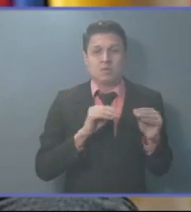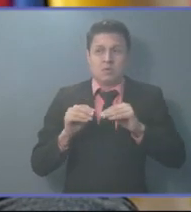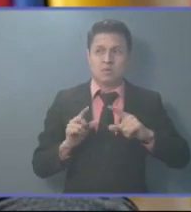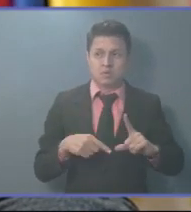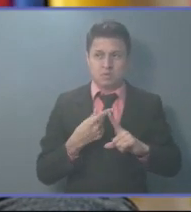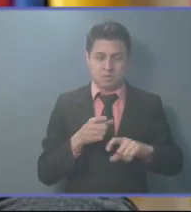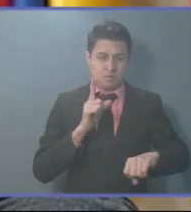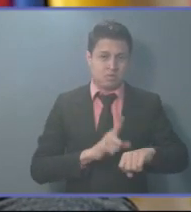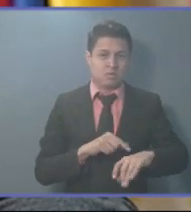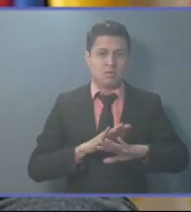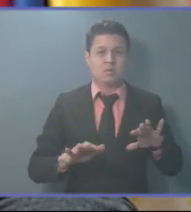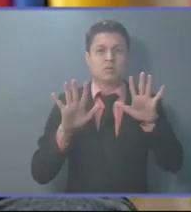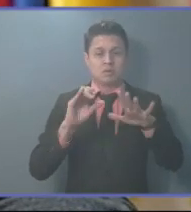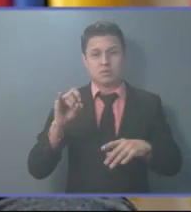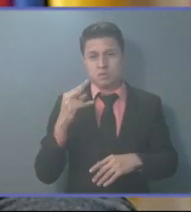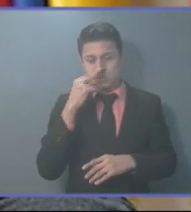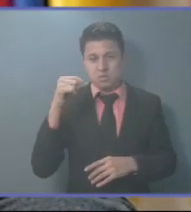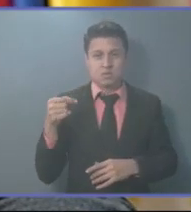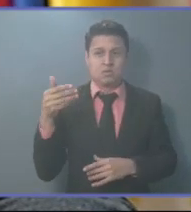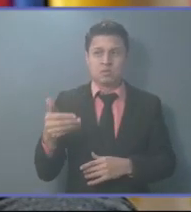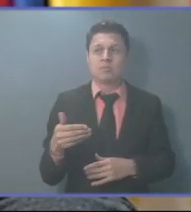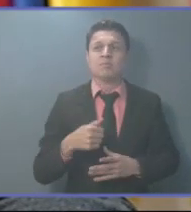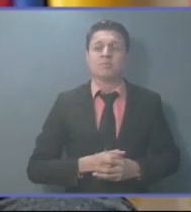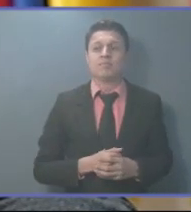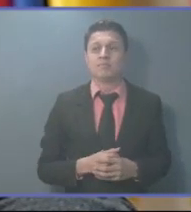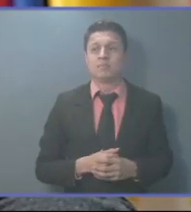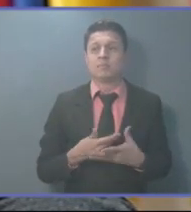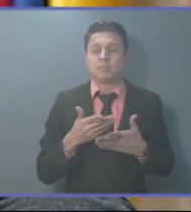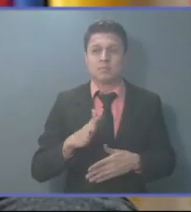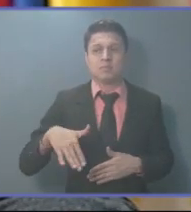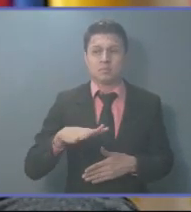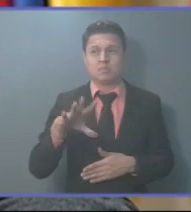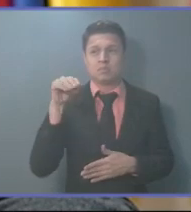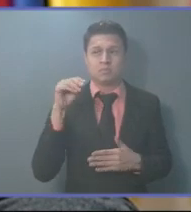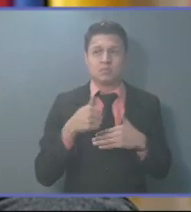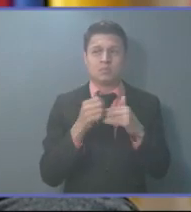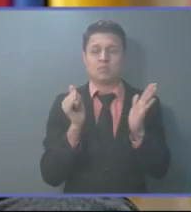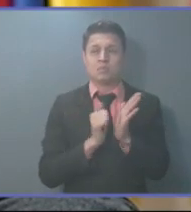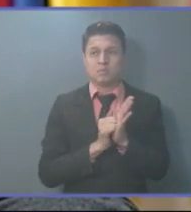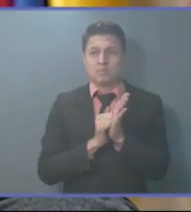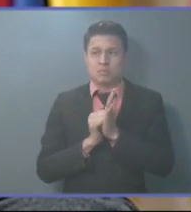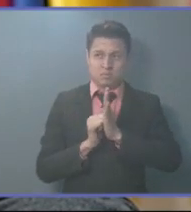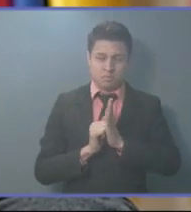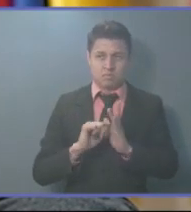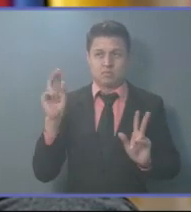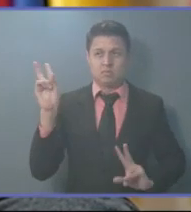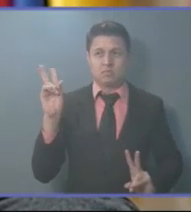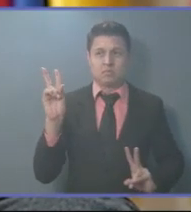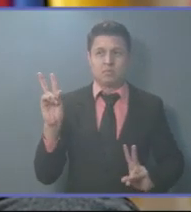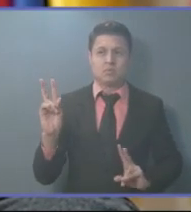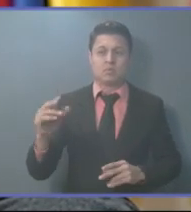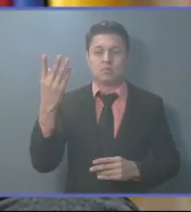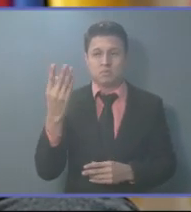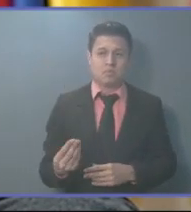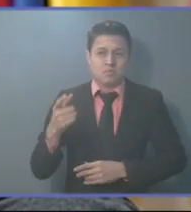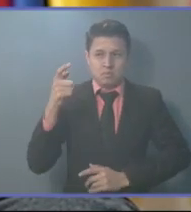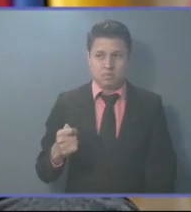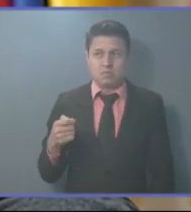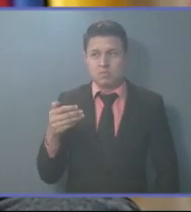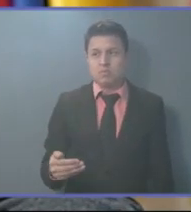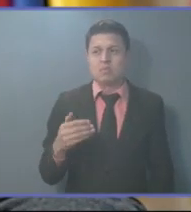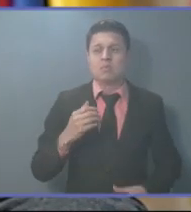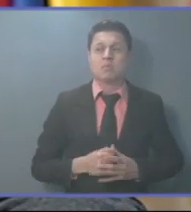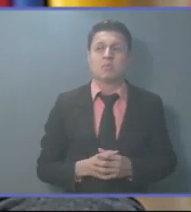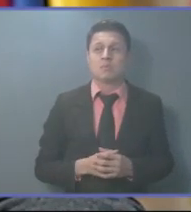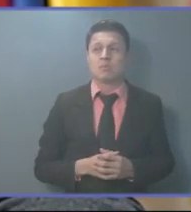el día 10 de junio del corriente año dado en el salón azul del palacio legislativo san salvador a los 10 del mes